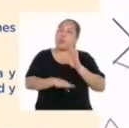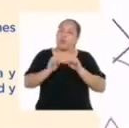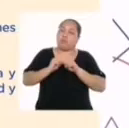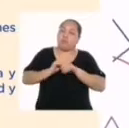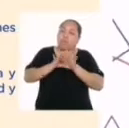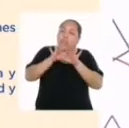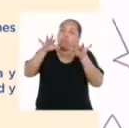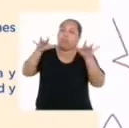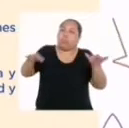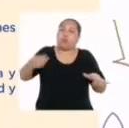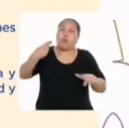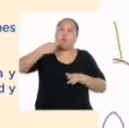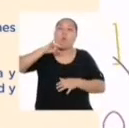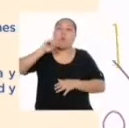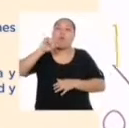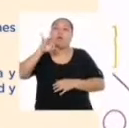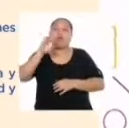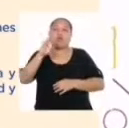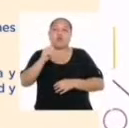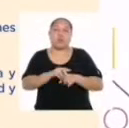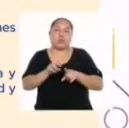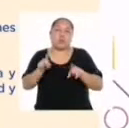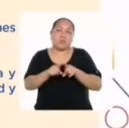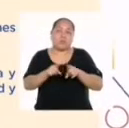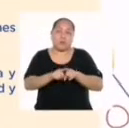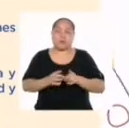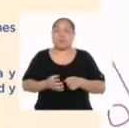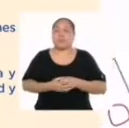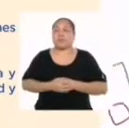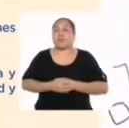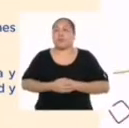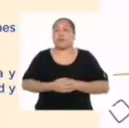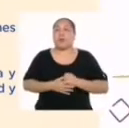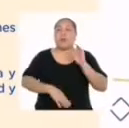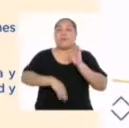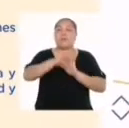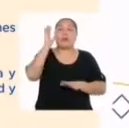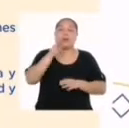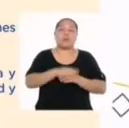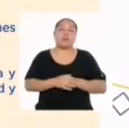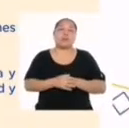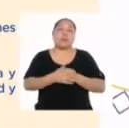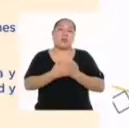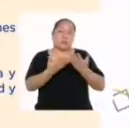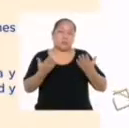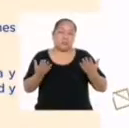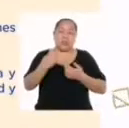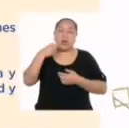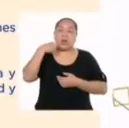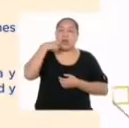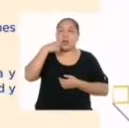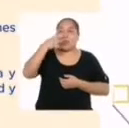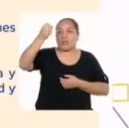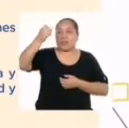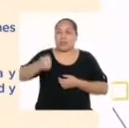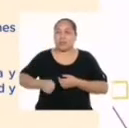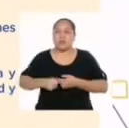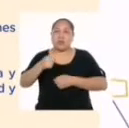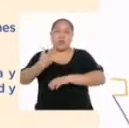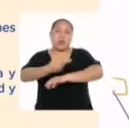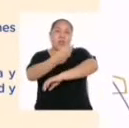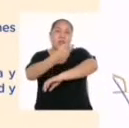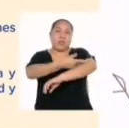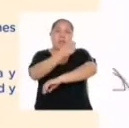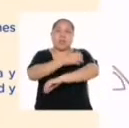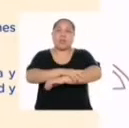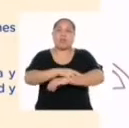huaicos, desbordes e inundaciones por el control de los escurrimientos, mayor producción de carne, leche,